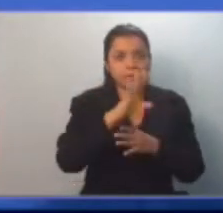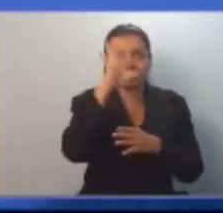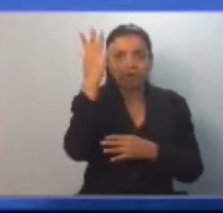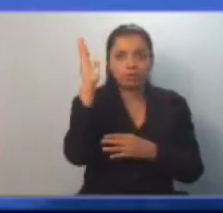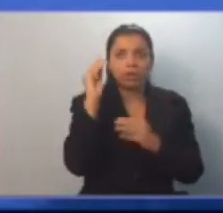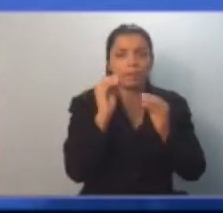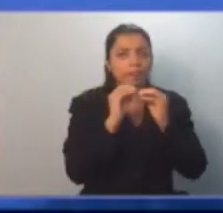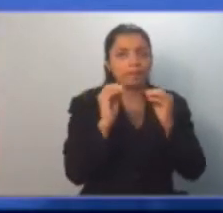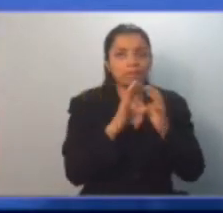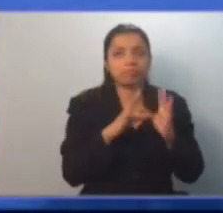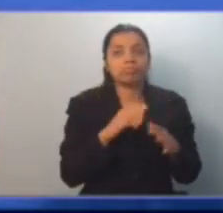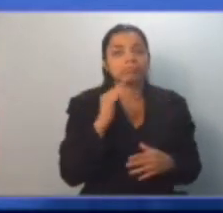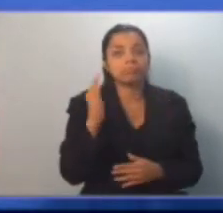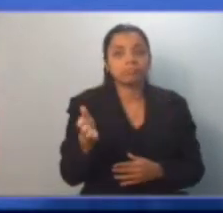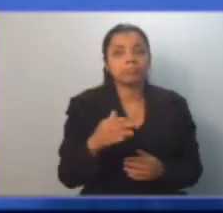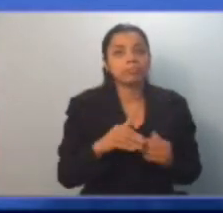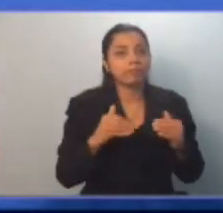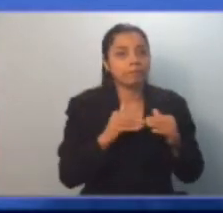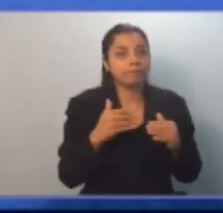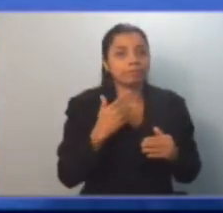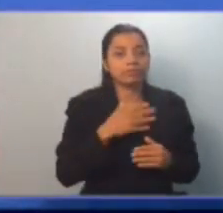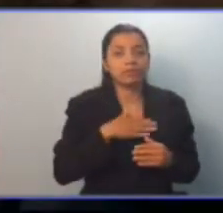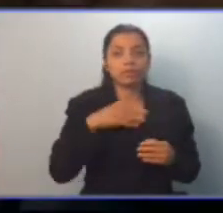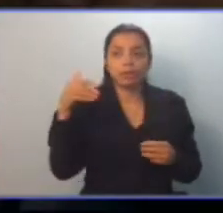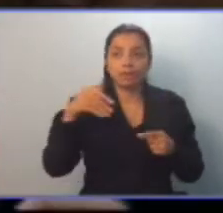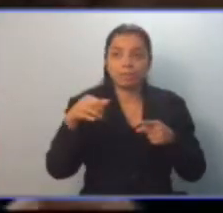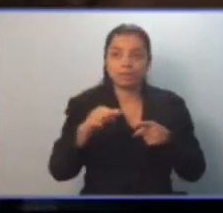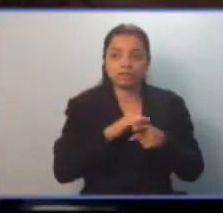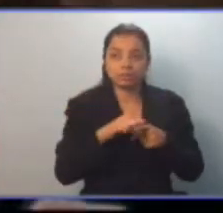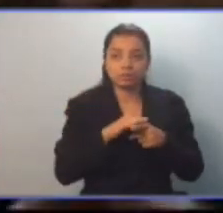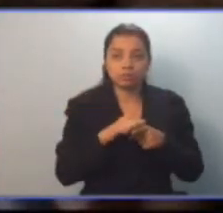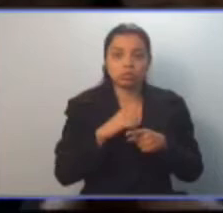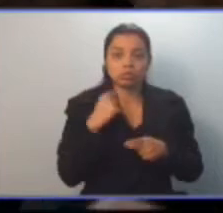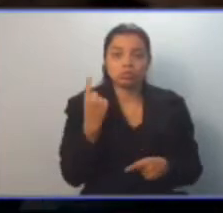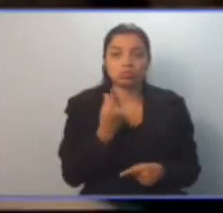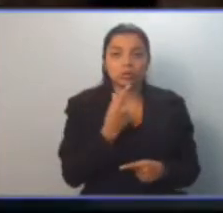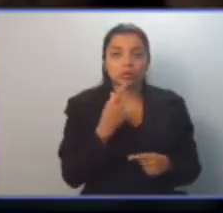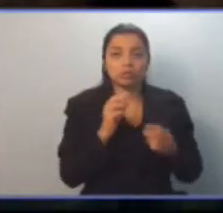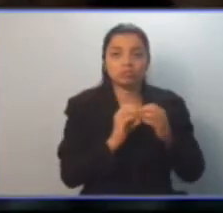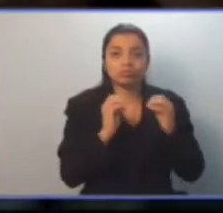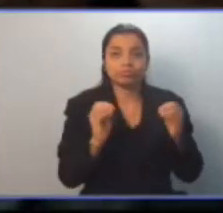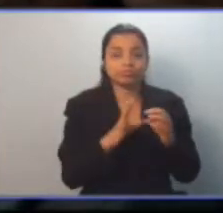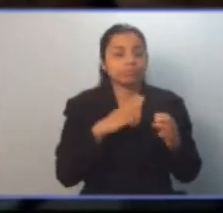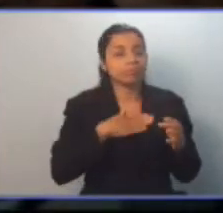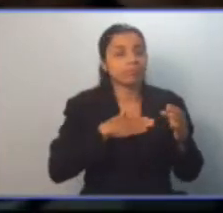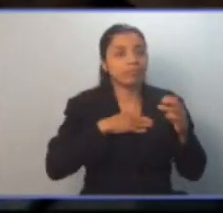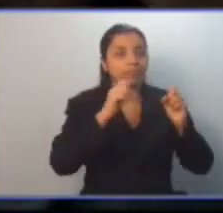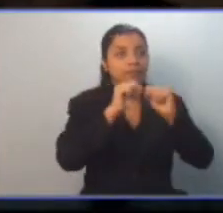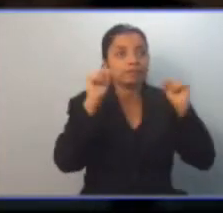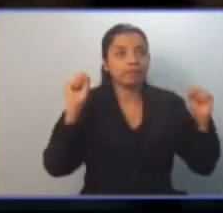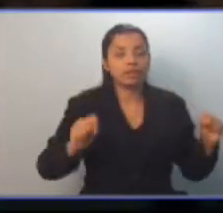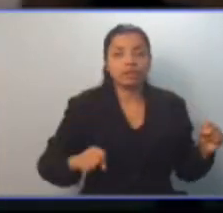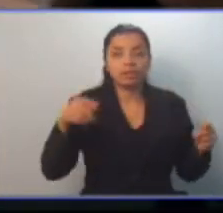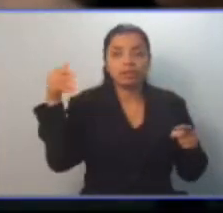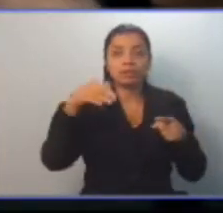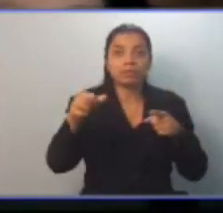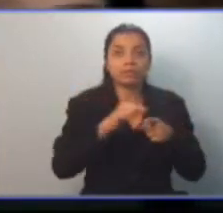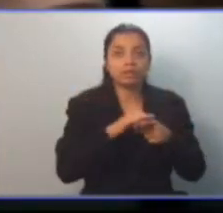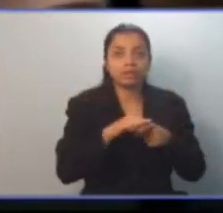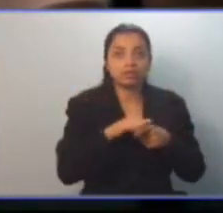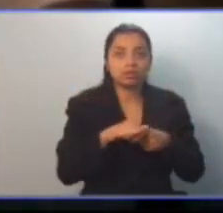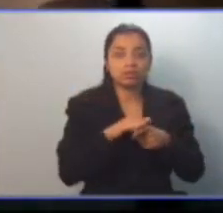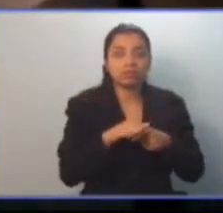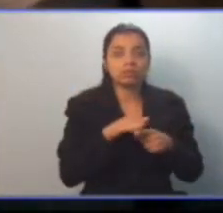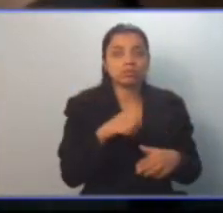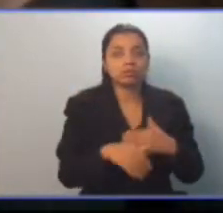presencial. También tenemos el sistema de capacitación solo virtual y el sistema de capacitación presencial.